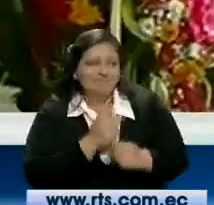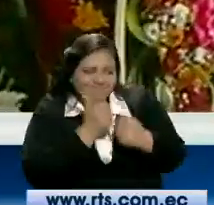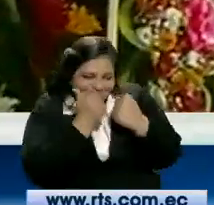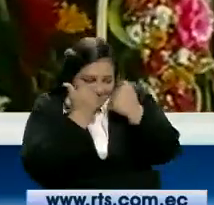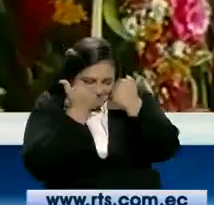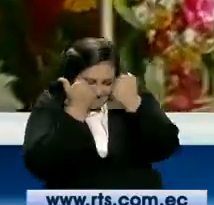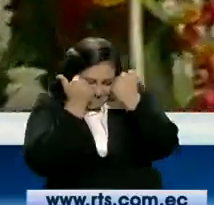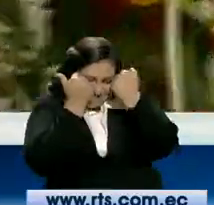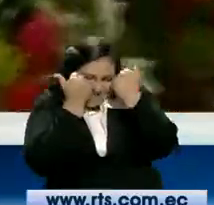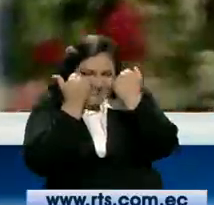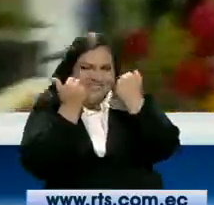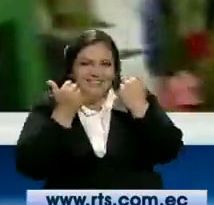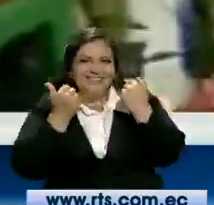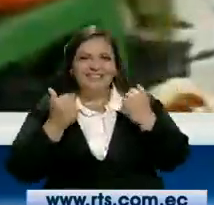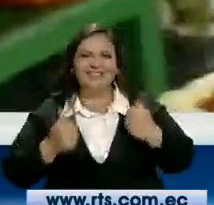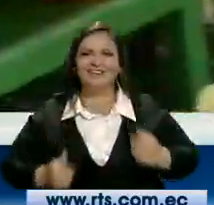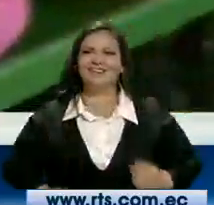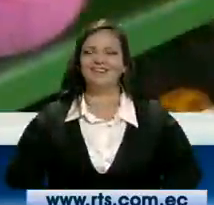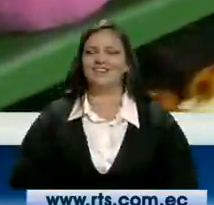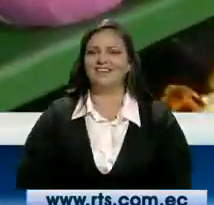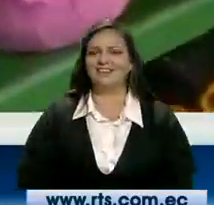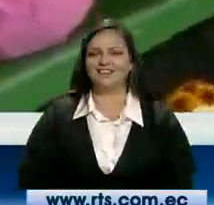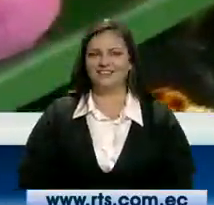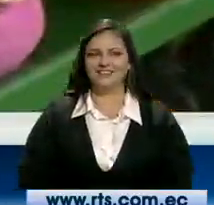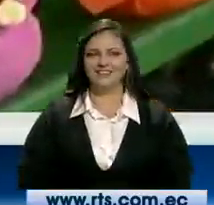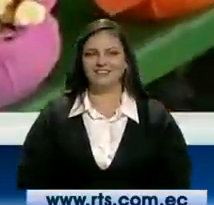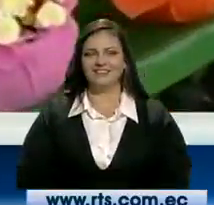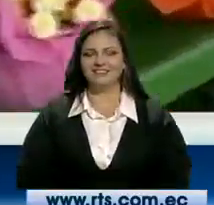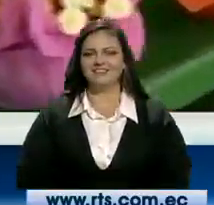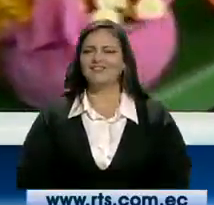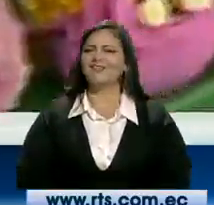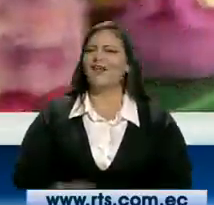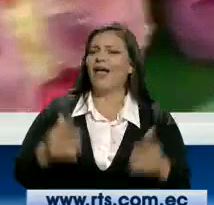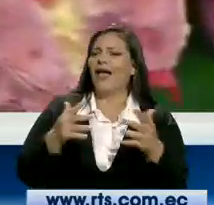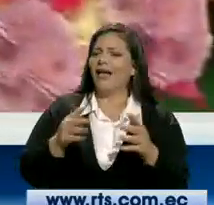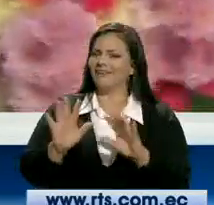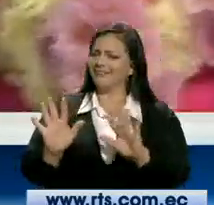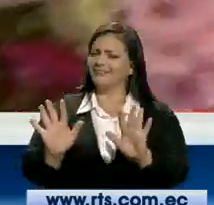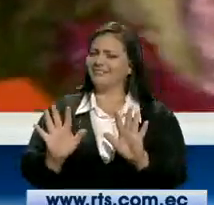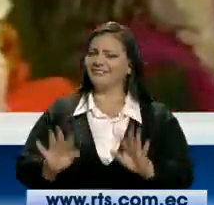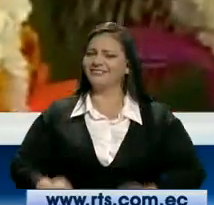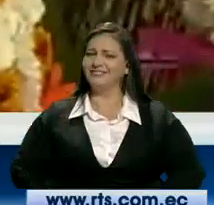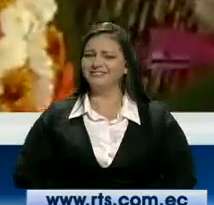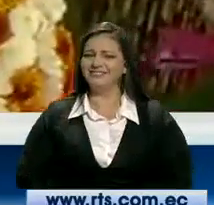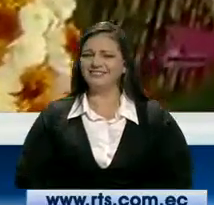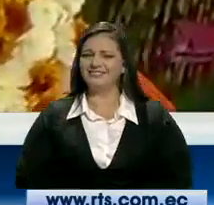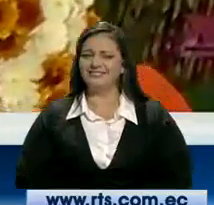dañé la sorpresa a su mamita, ¿o me equivoco? No tenga pánico. A ver, mi